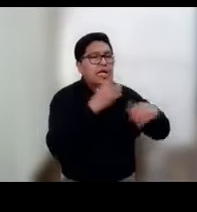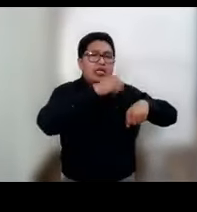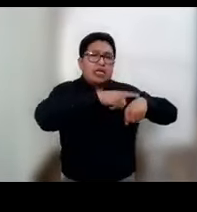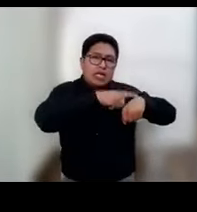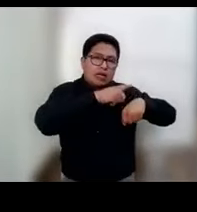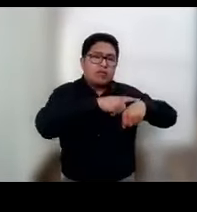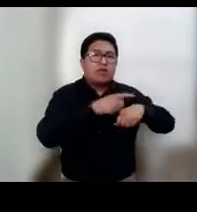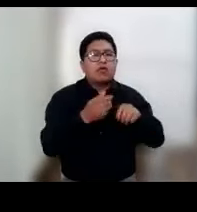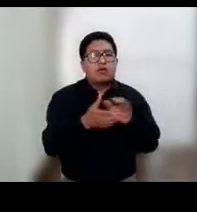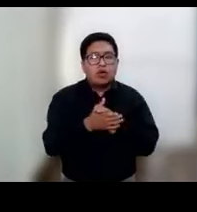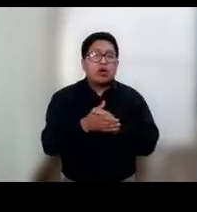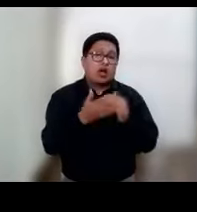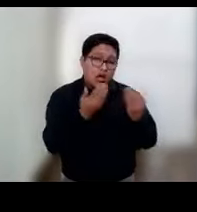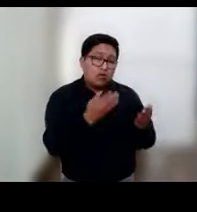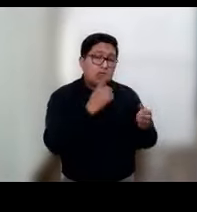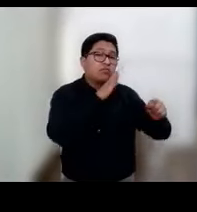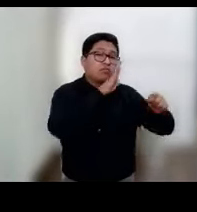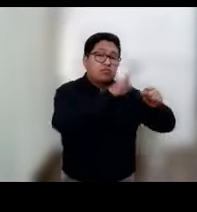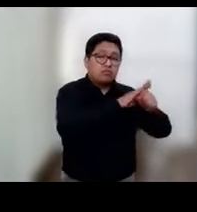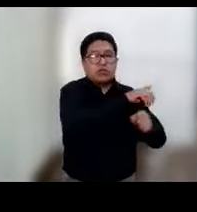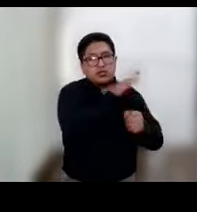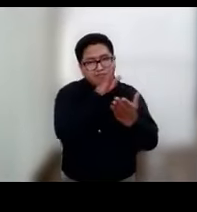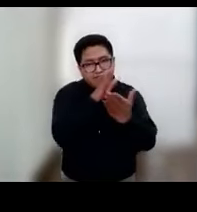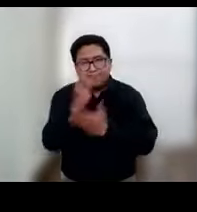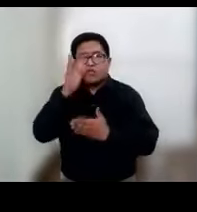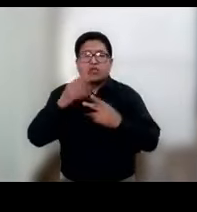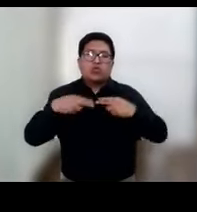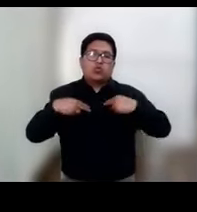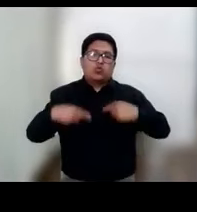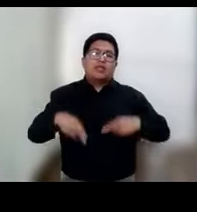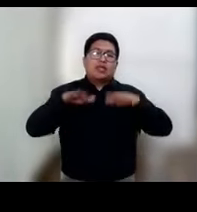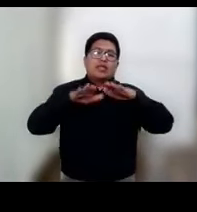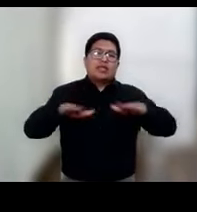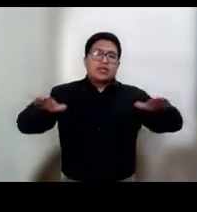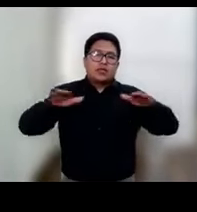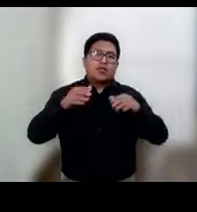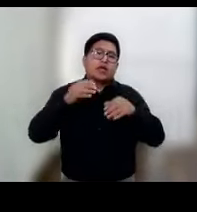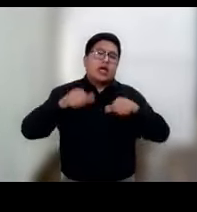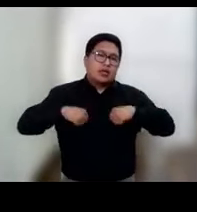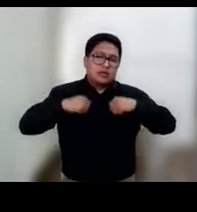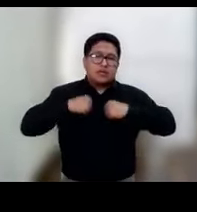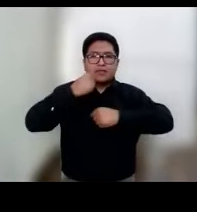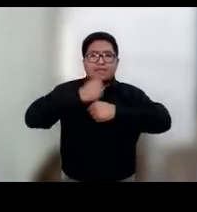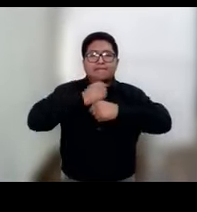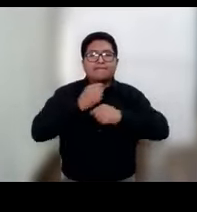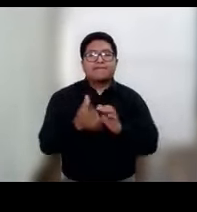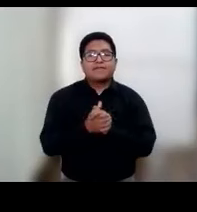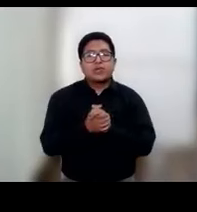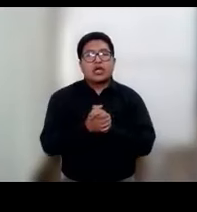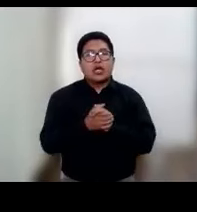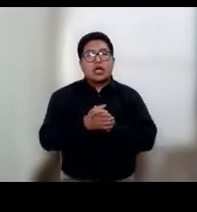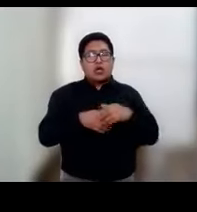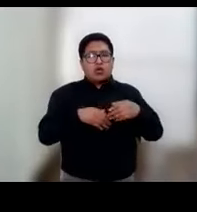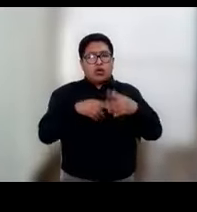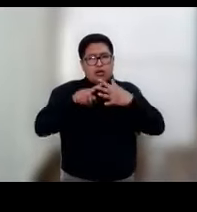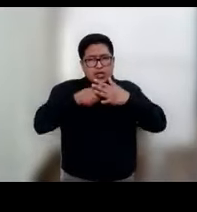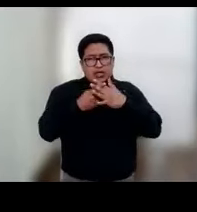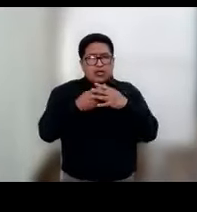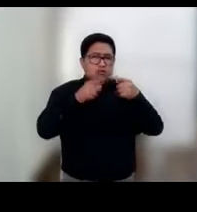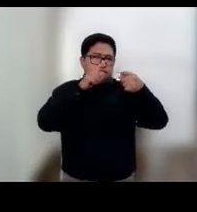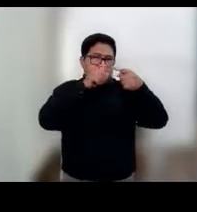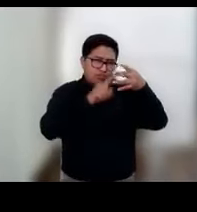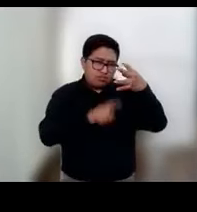por el compromiso con los derechos humanos de niños niñas y adolescentes que trabajan me gustaría iniciar con algunas cosas